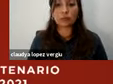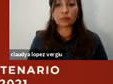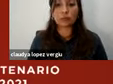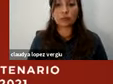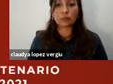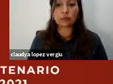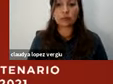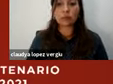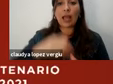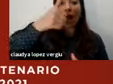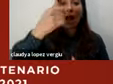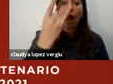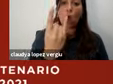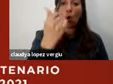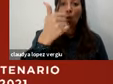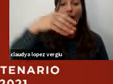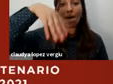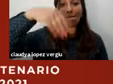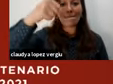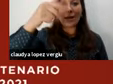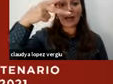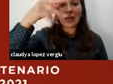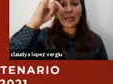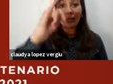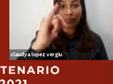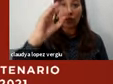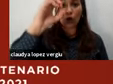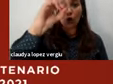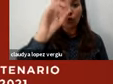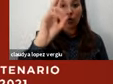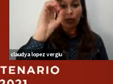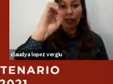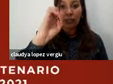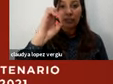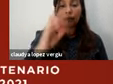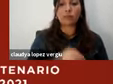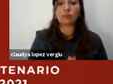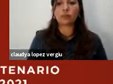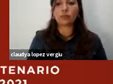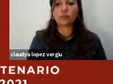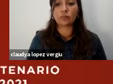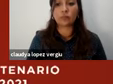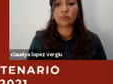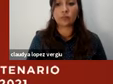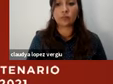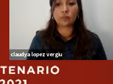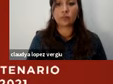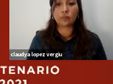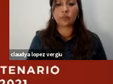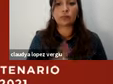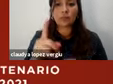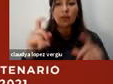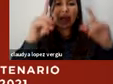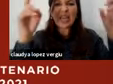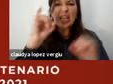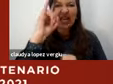ustedes es aguamaki.org. Correcto. Correcto, muy bien. Dice, en Instagram también